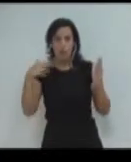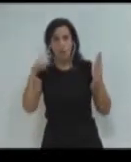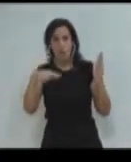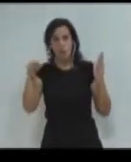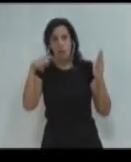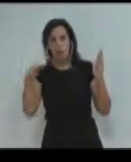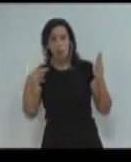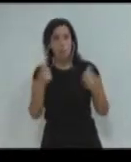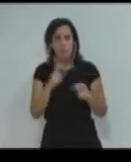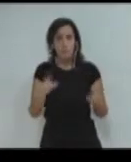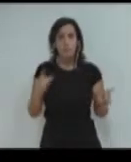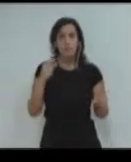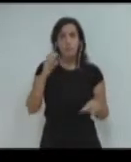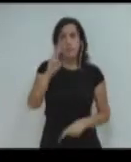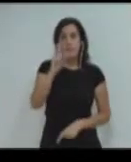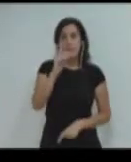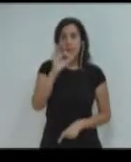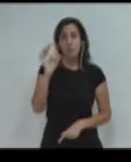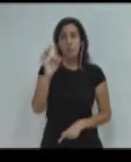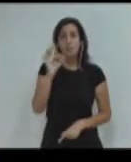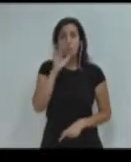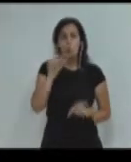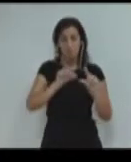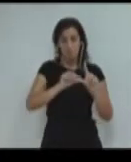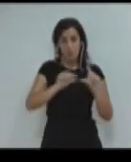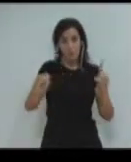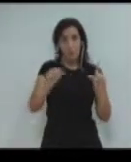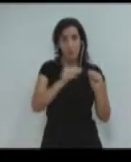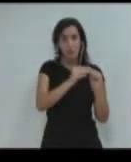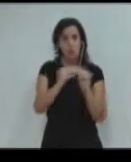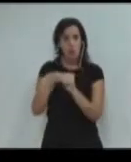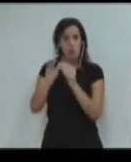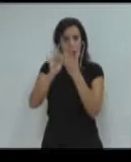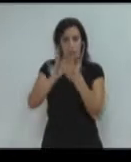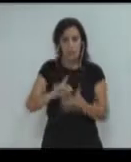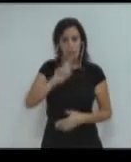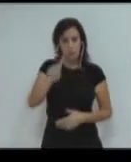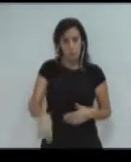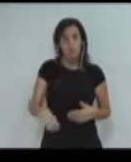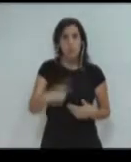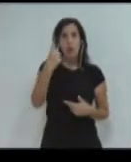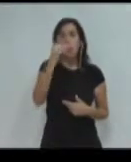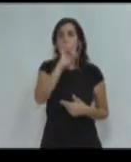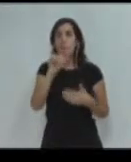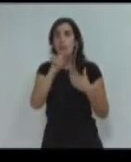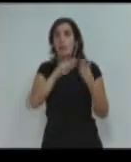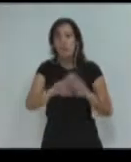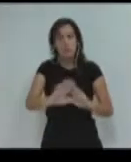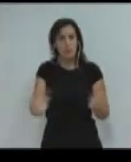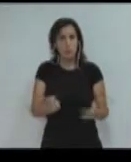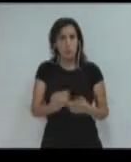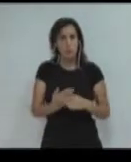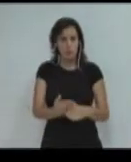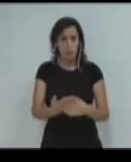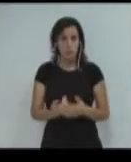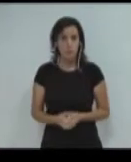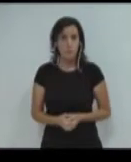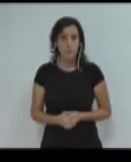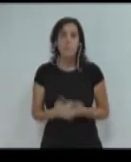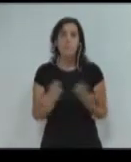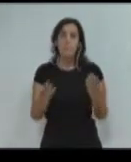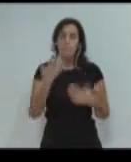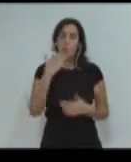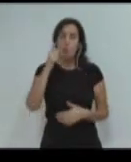pie de página Claro. es común a todas las páginas, con que me lo lea la primera vez yo ya creo que voy sobrado. Pero yo creo que si está puesto